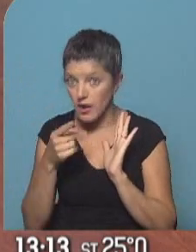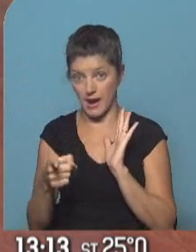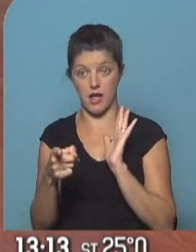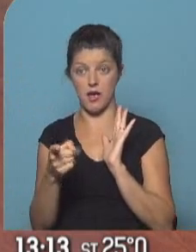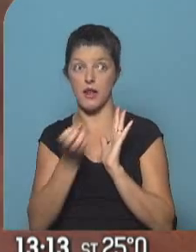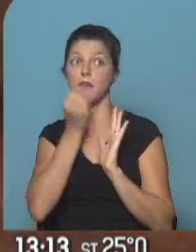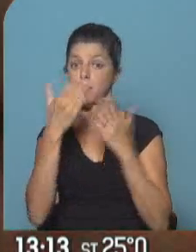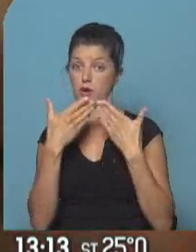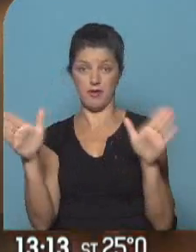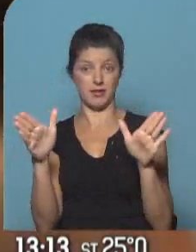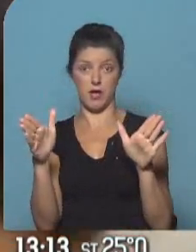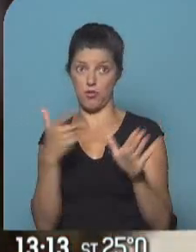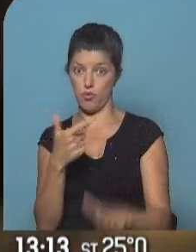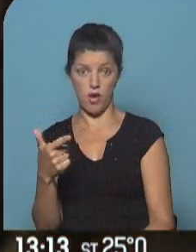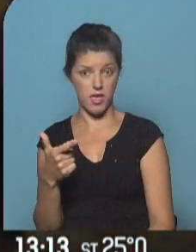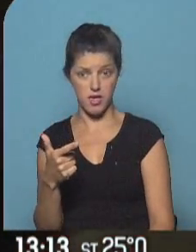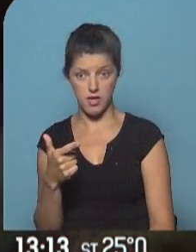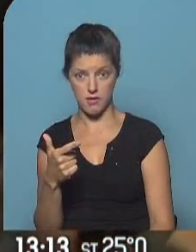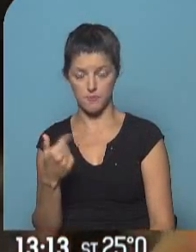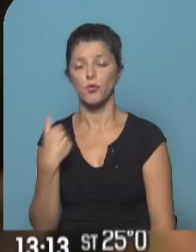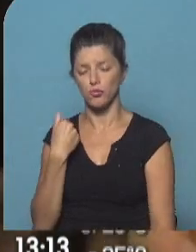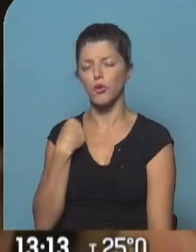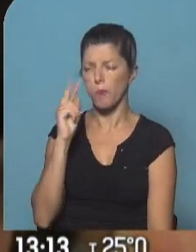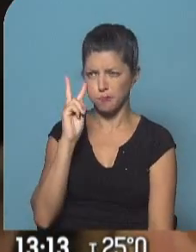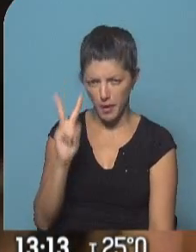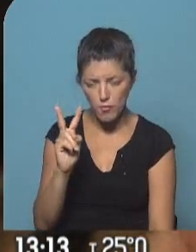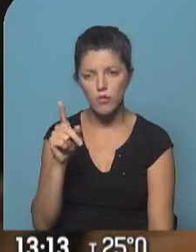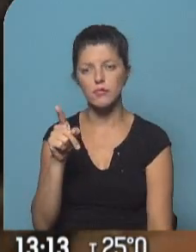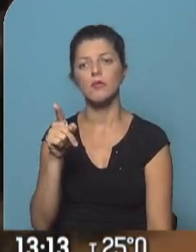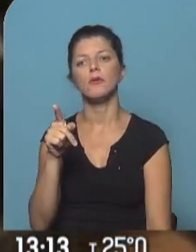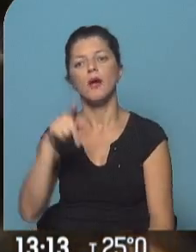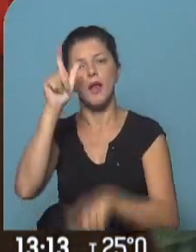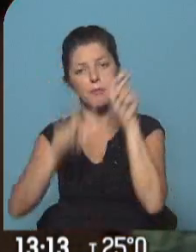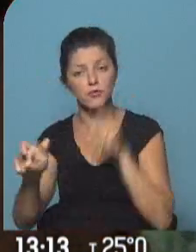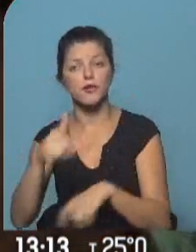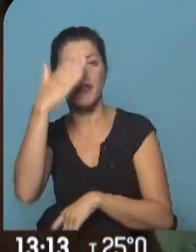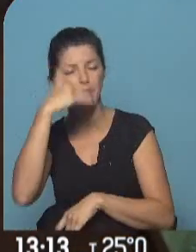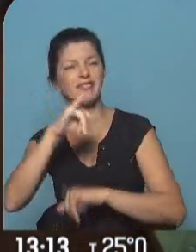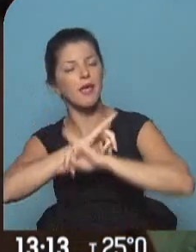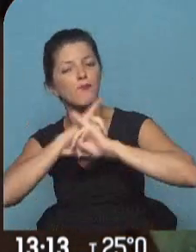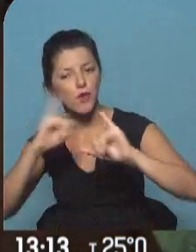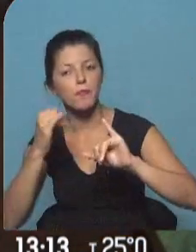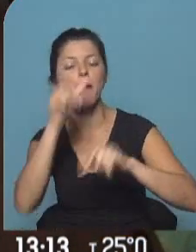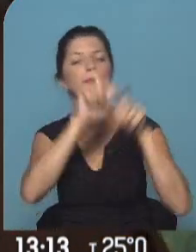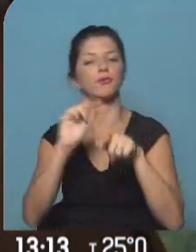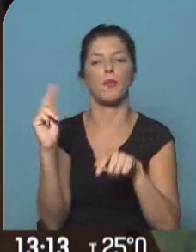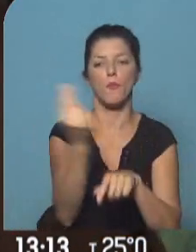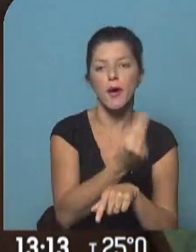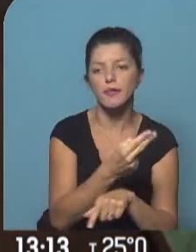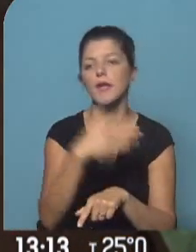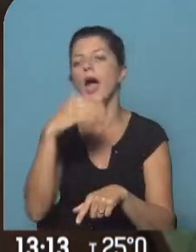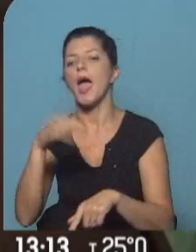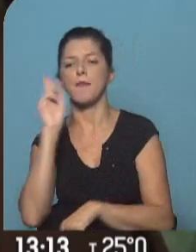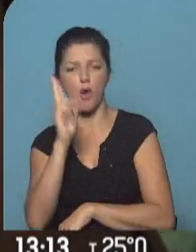libertad de expresión está en riesgo. Es decir, uno ve, la gente después cuenta a los muertos, después sabe que se prohíben el uso de las